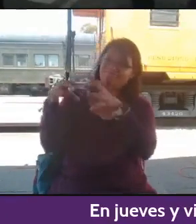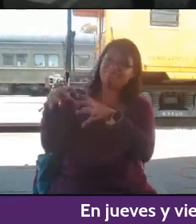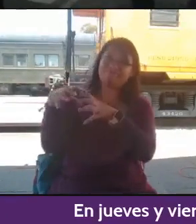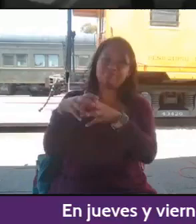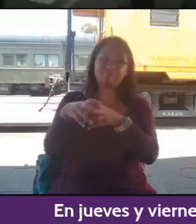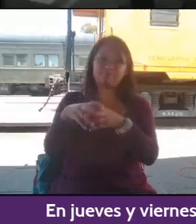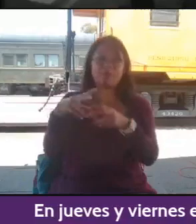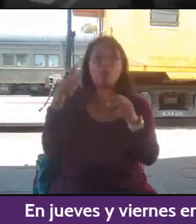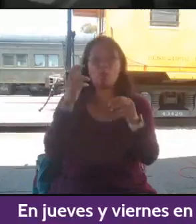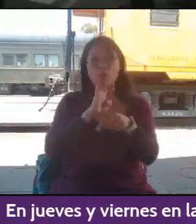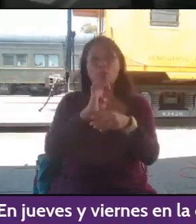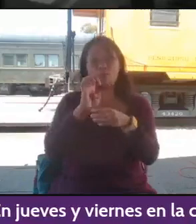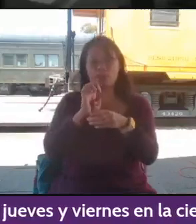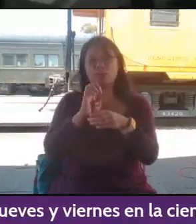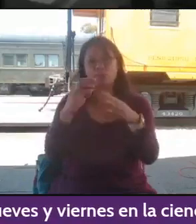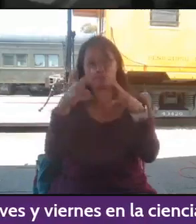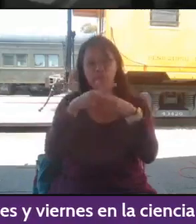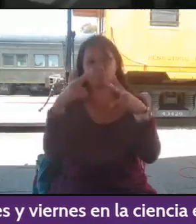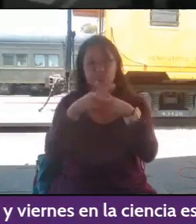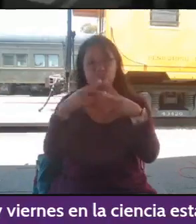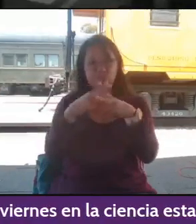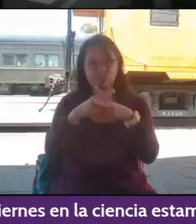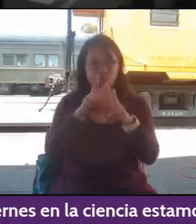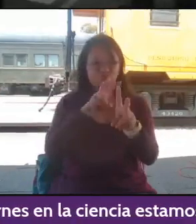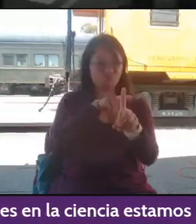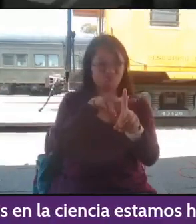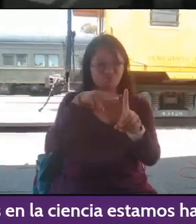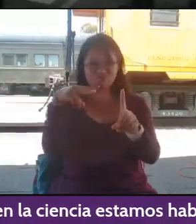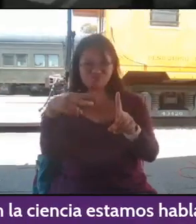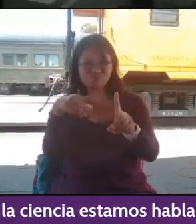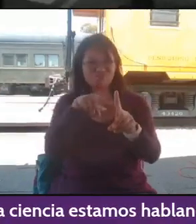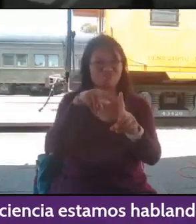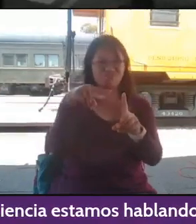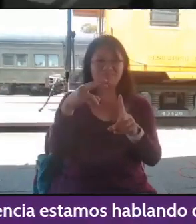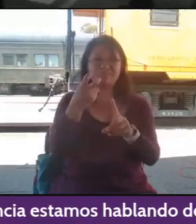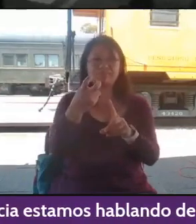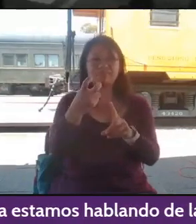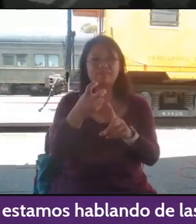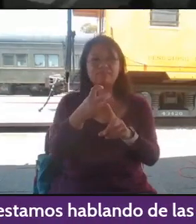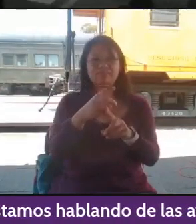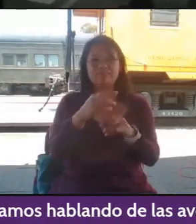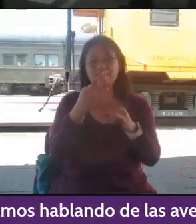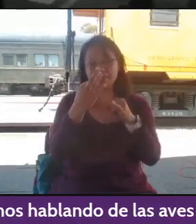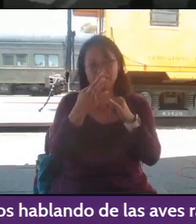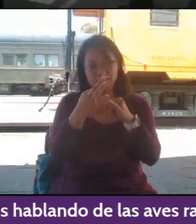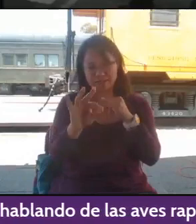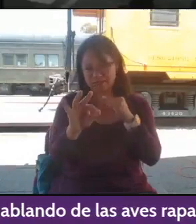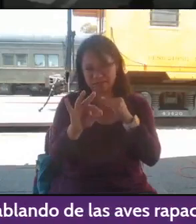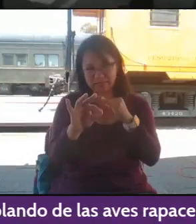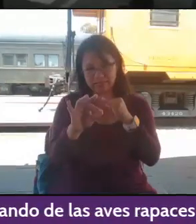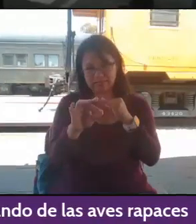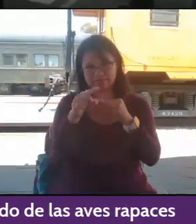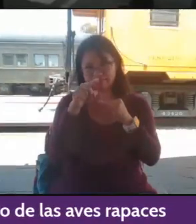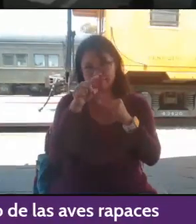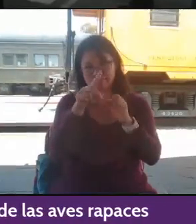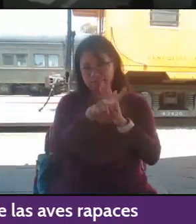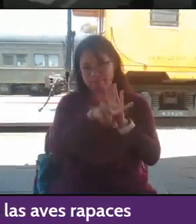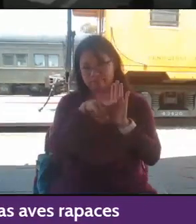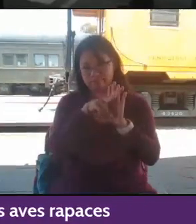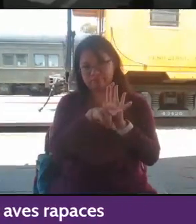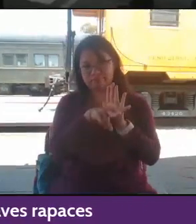aún así está logrando a la lechuza. El desenlace de este video, ahorita lo van a ver, pero es que la